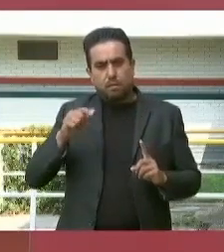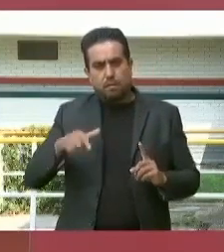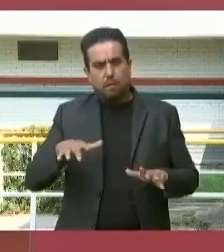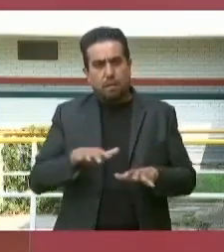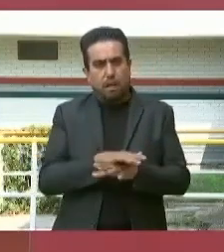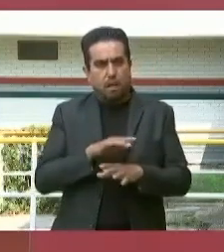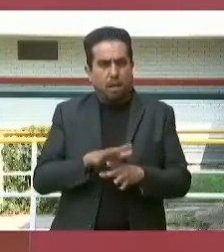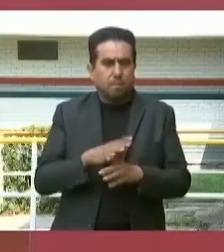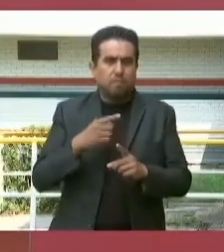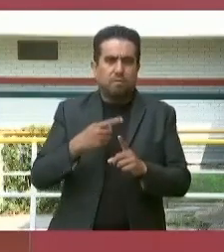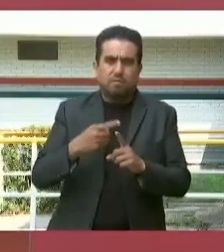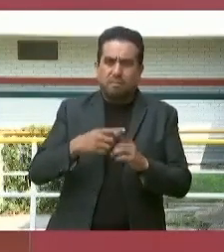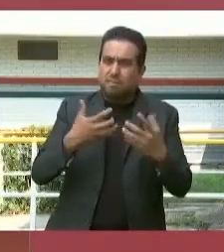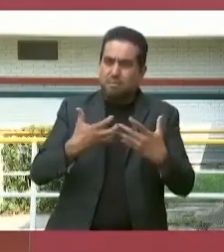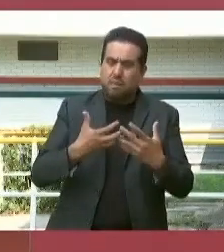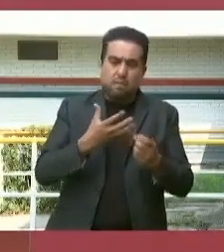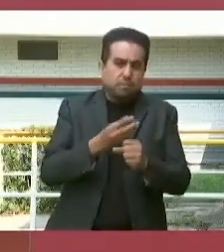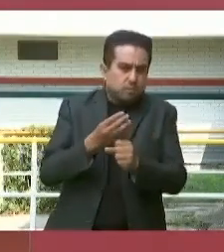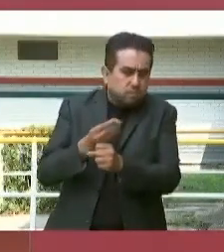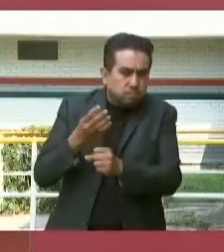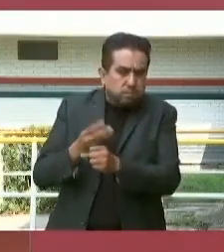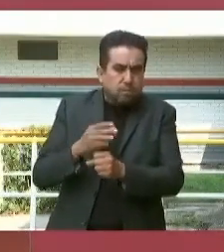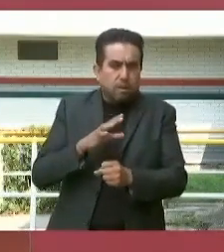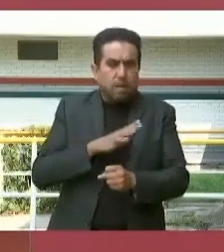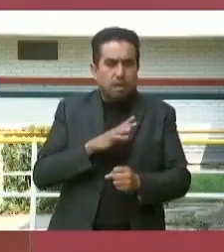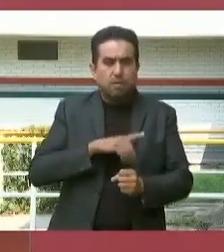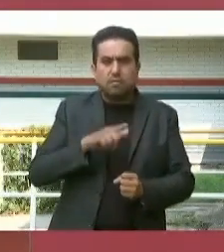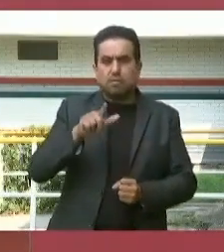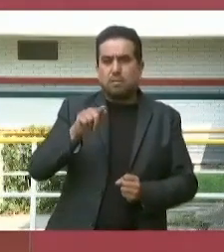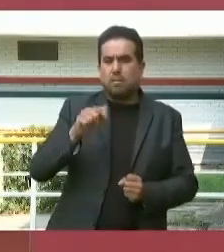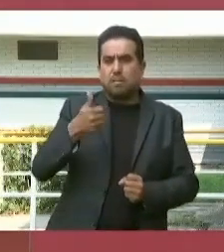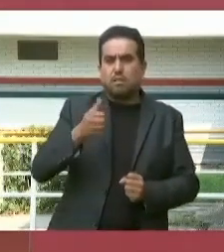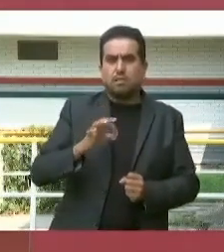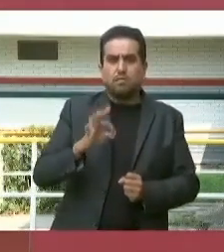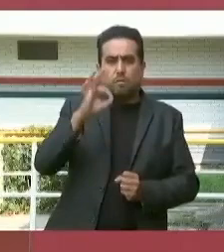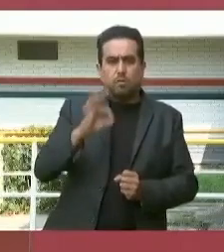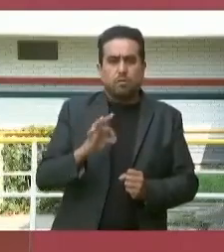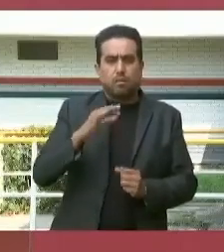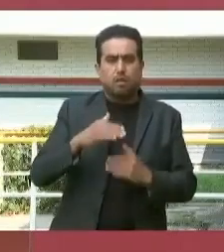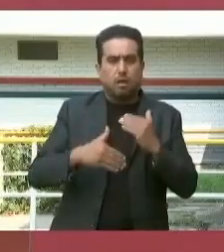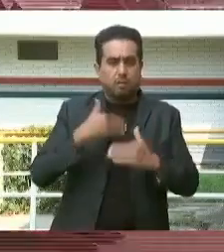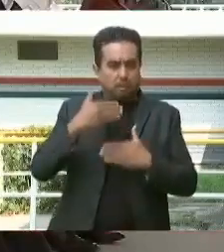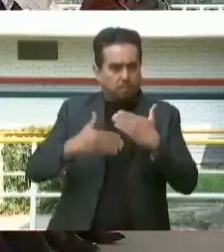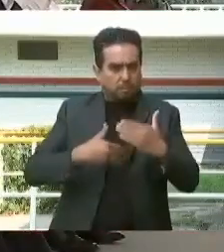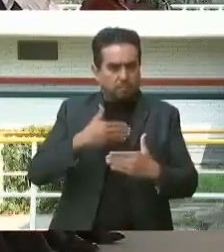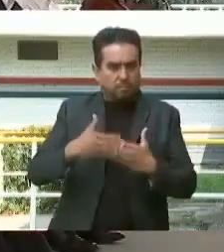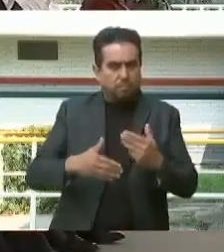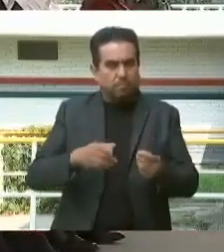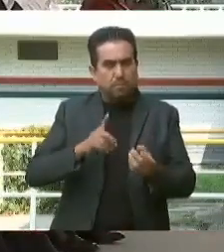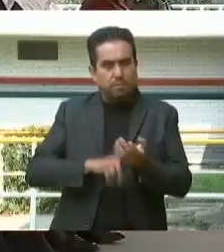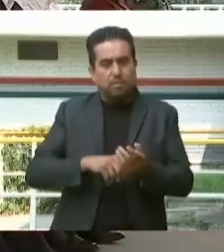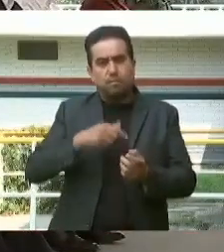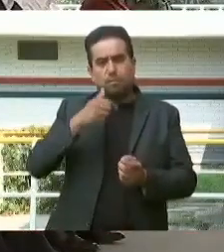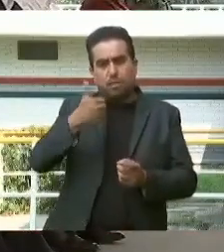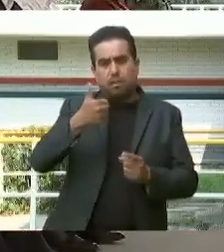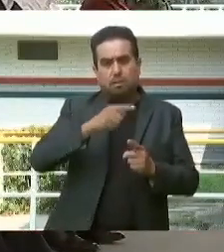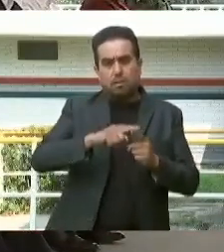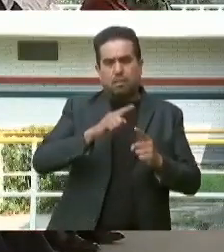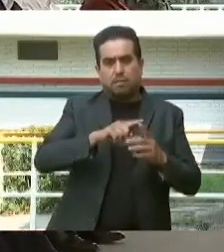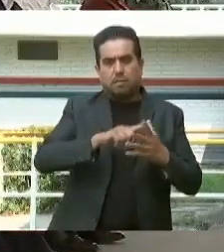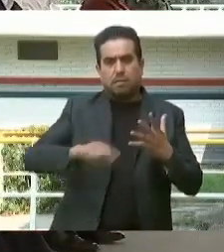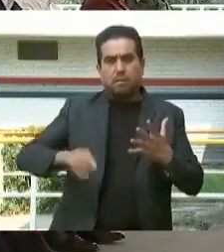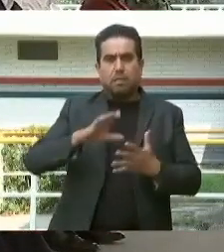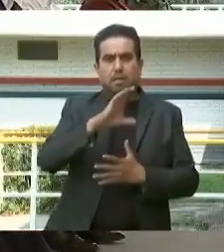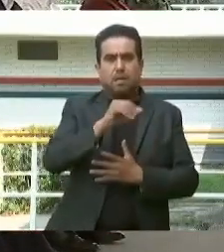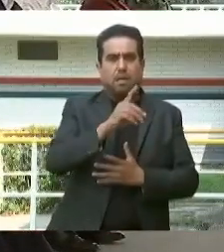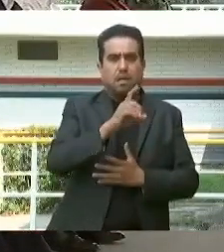cambio de refacciones y el que se programó hay un 76 por ciento de avance en las seis refinerías cadereita